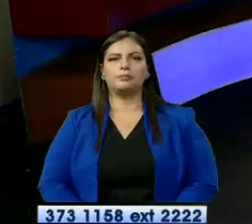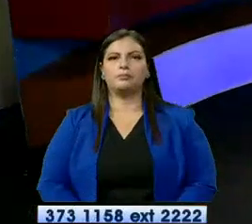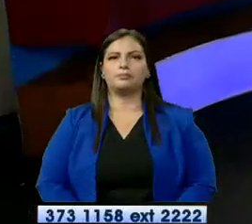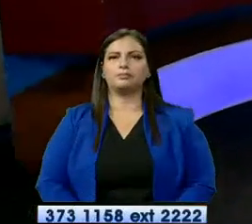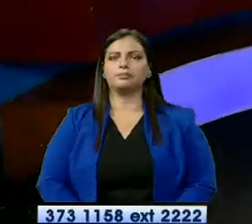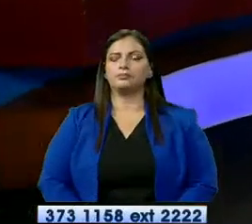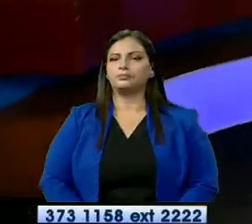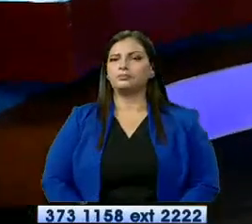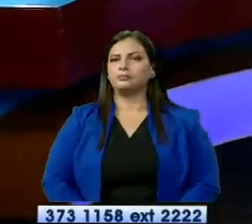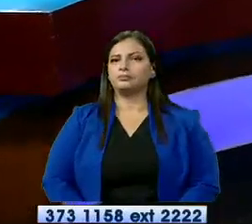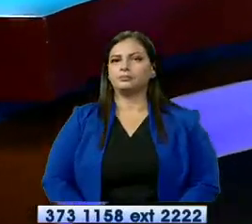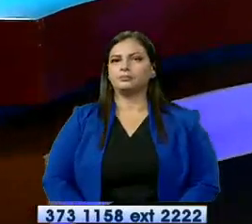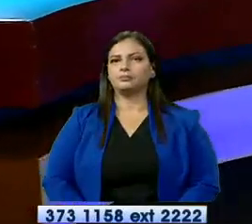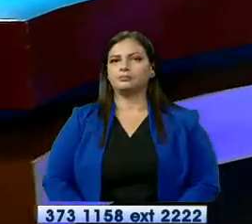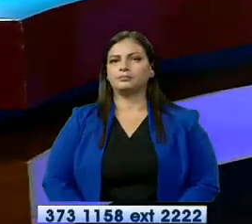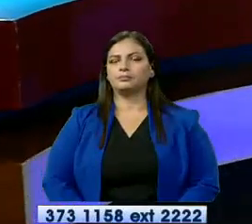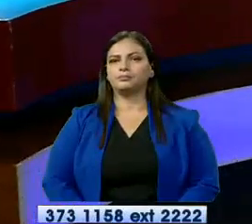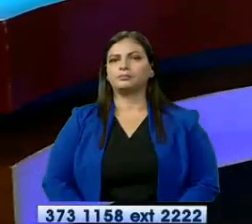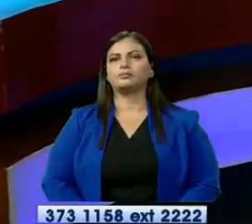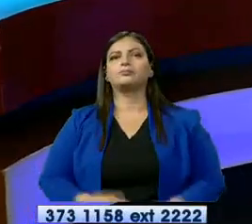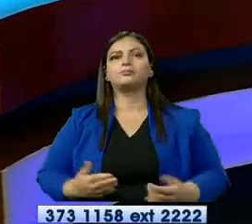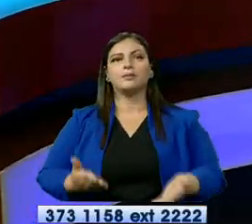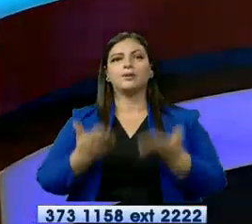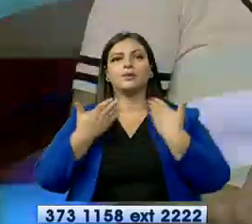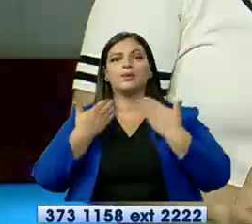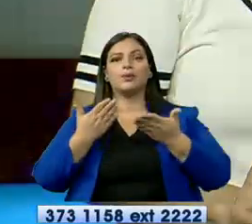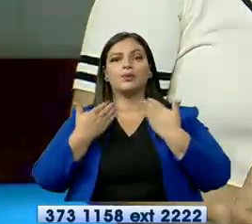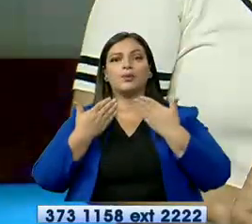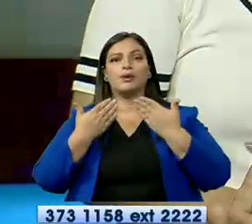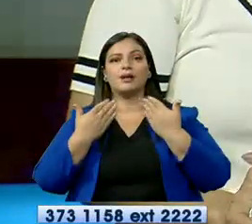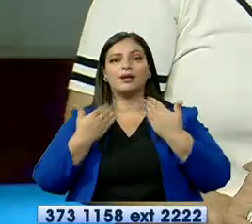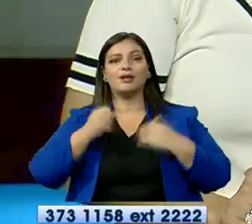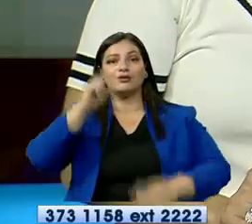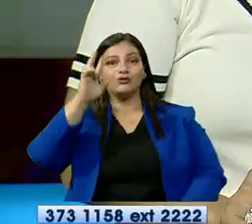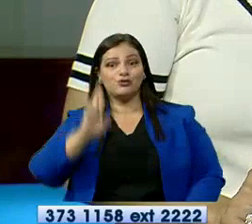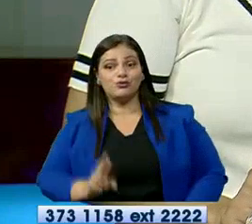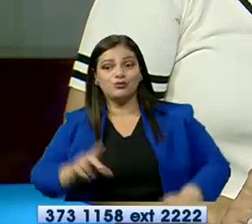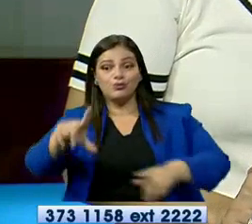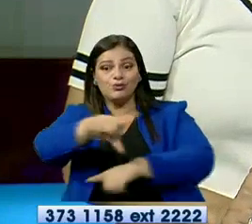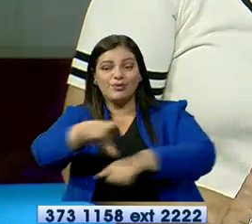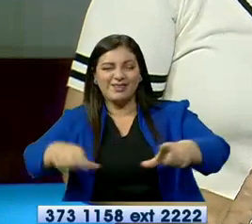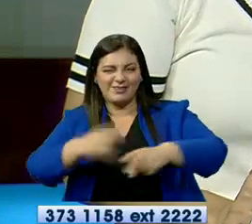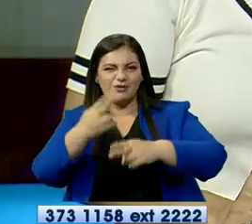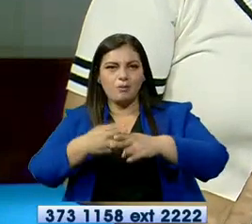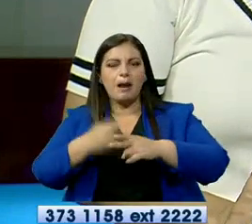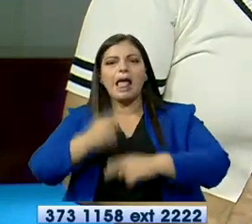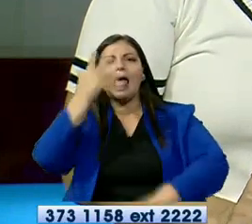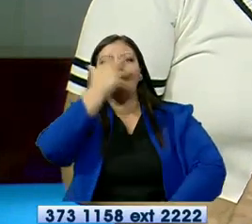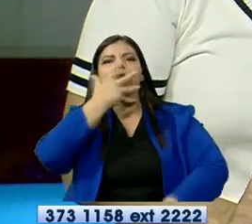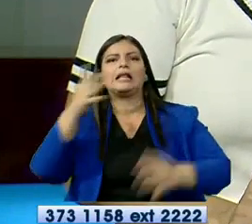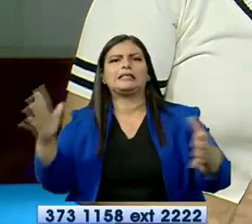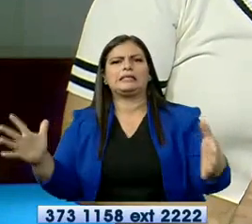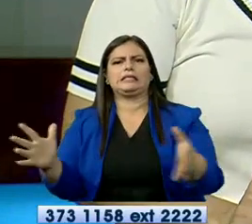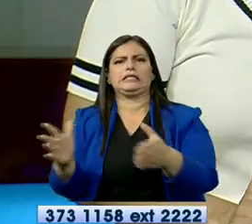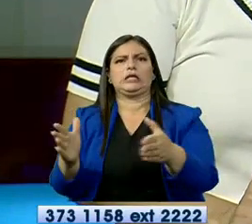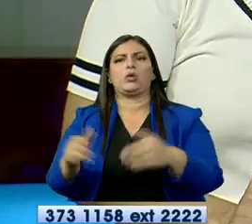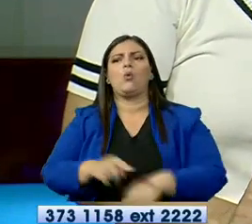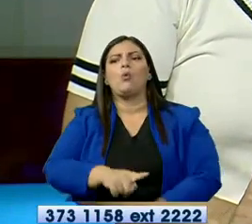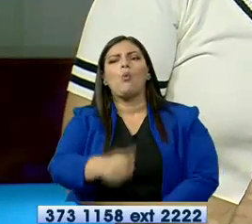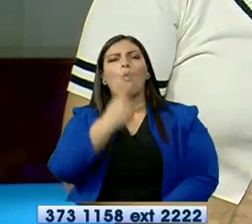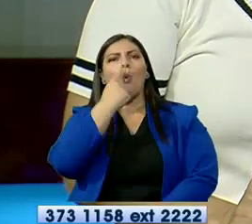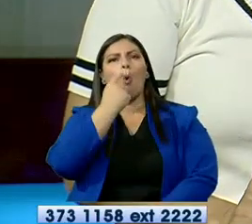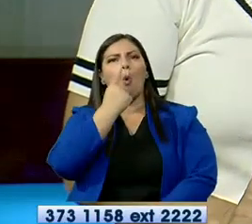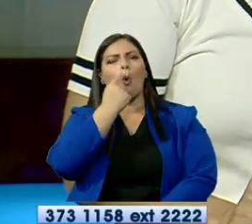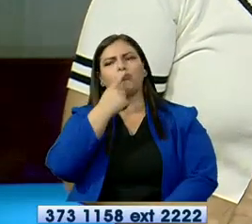Asesinan a un comerciante con 2 disparos en la cooperativa Esmeraldas Chiquito, al sur de Guayaquil. El hecho ocurrió a pocas cuadras de la casa